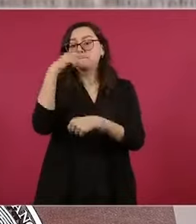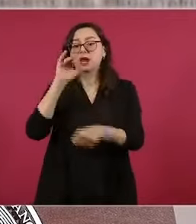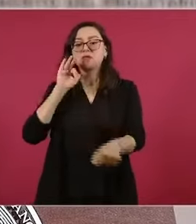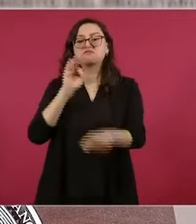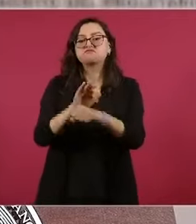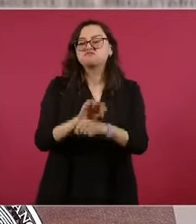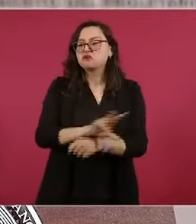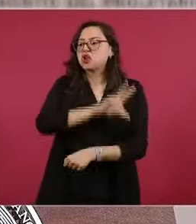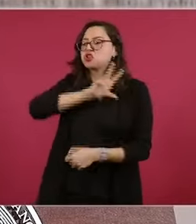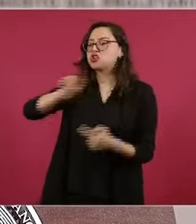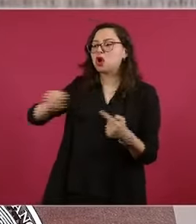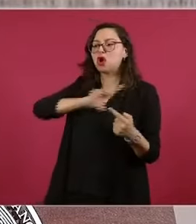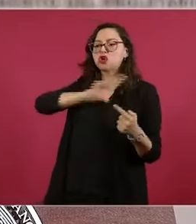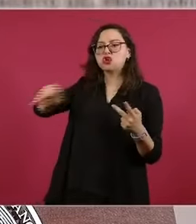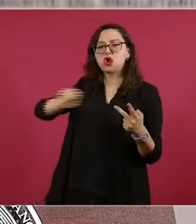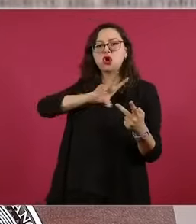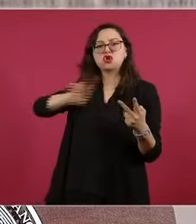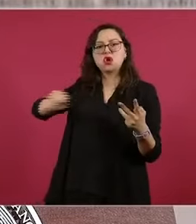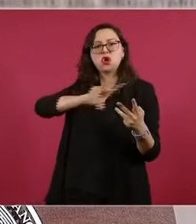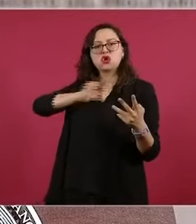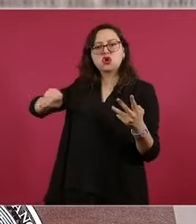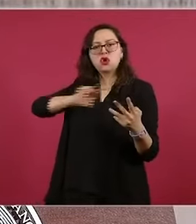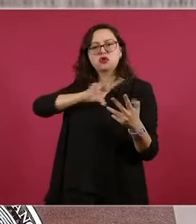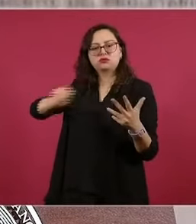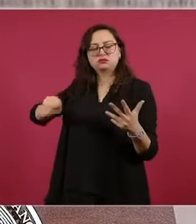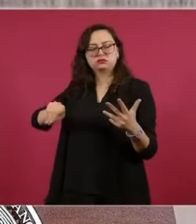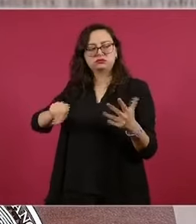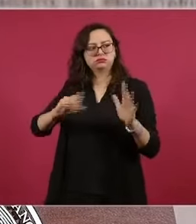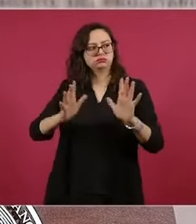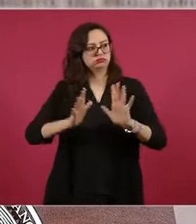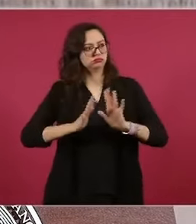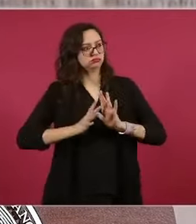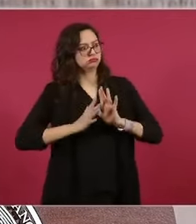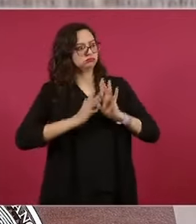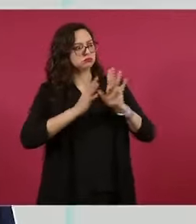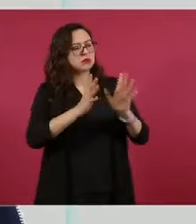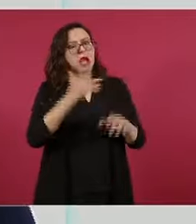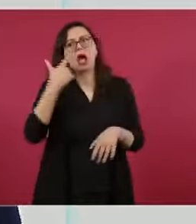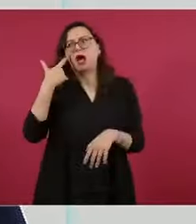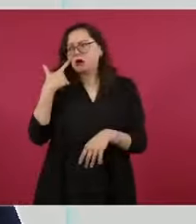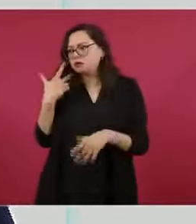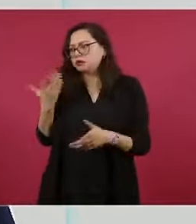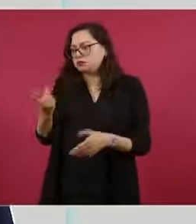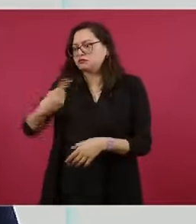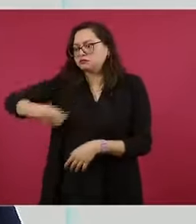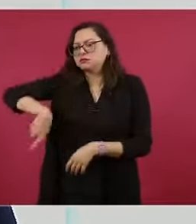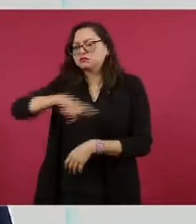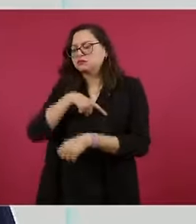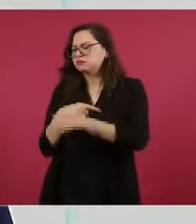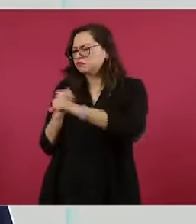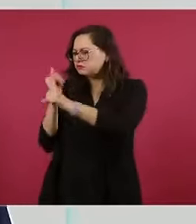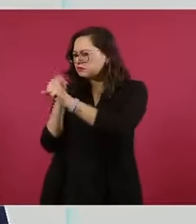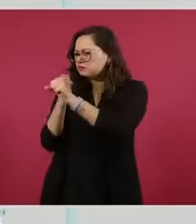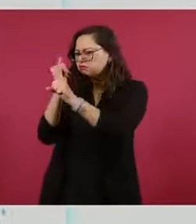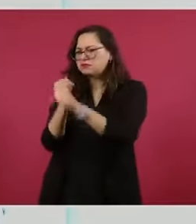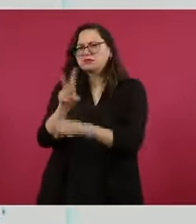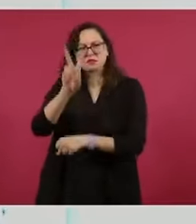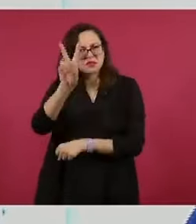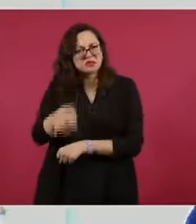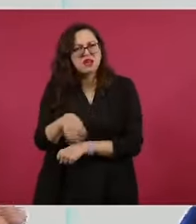AMLO». Nosotros nos dimos a la tarea de investigar minuciosamente